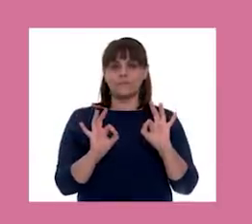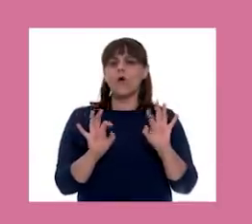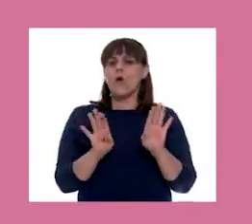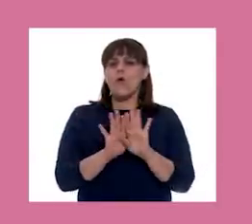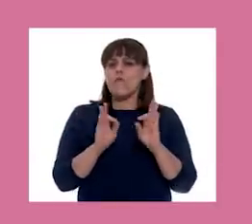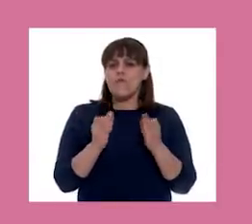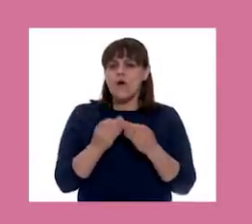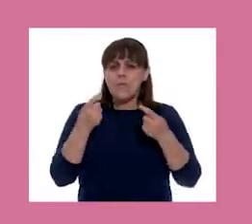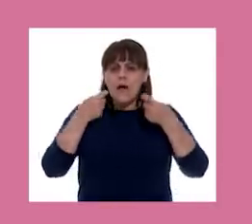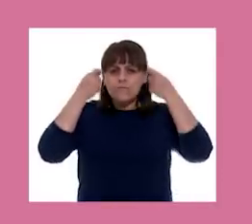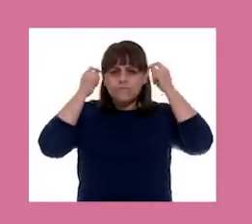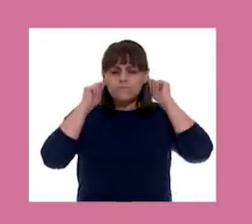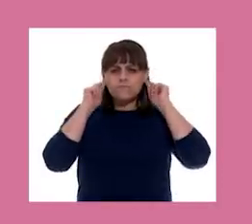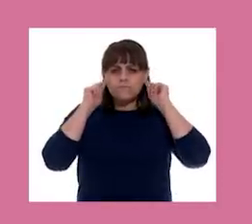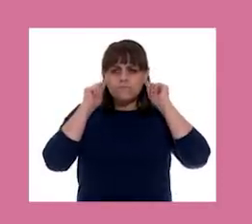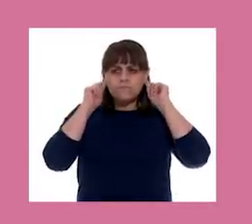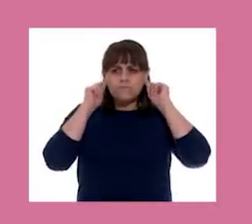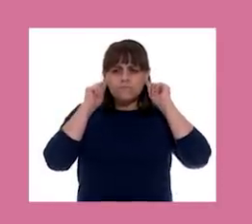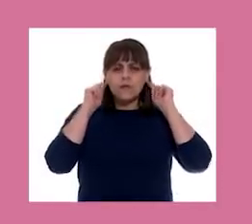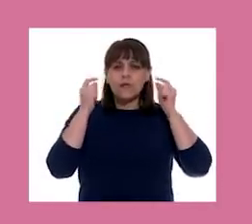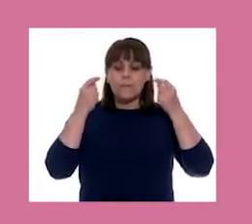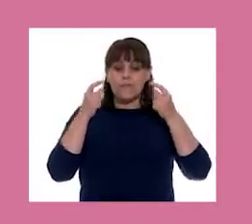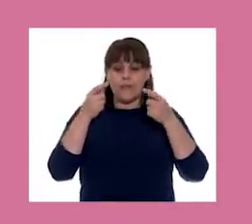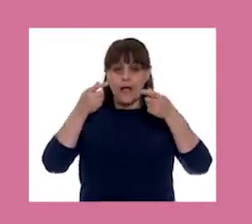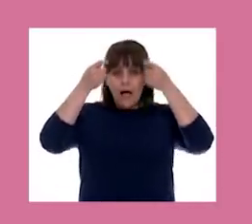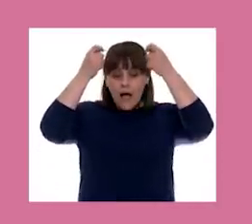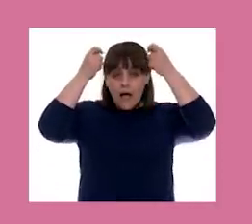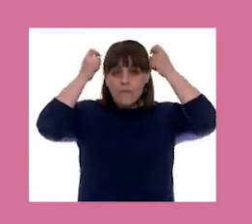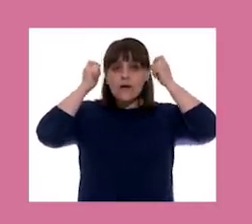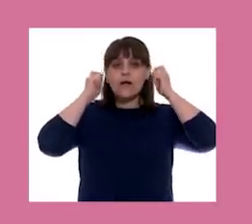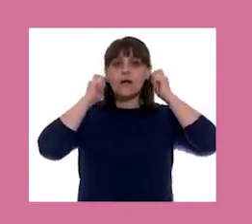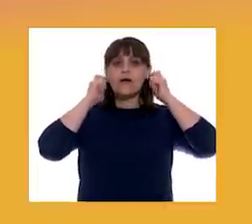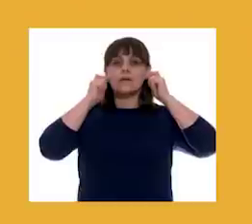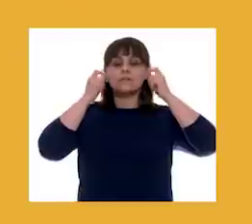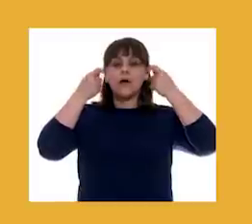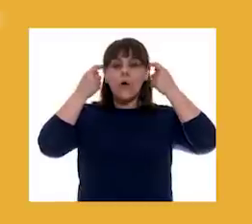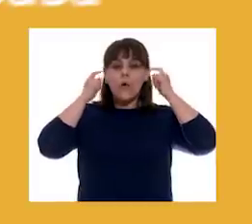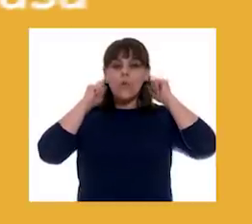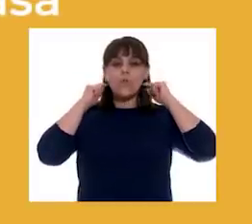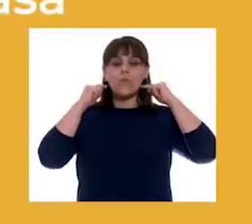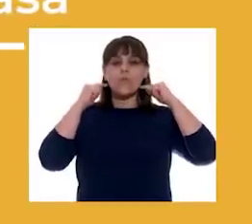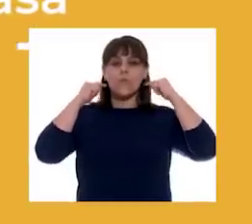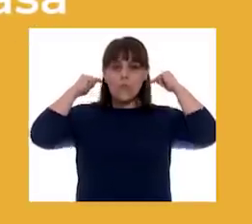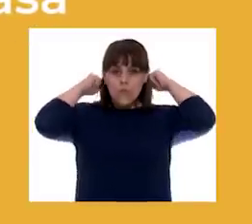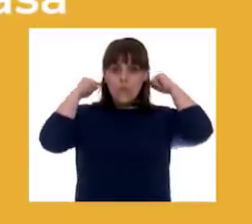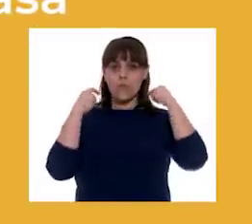colocártelo, deberás amarrar las cuerdas sobre tu cabeza y alrededor de tu cuello